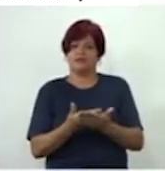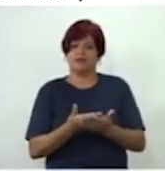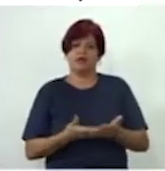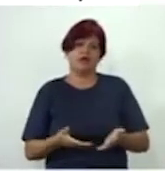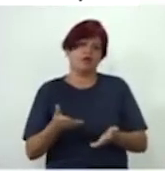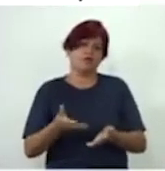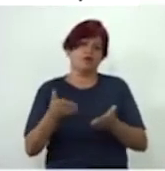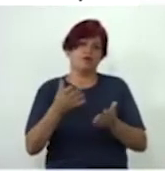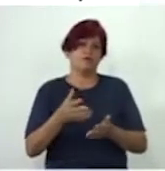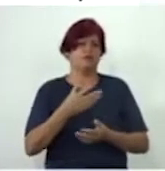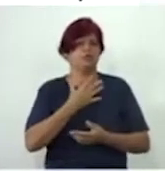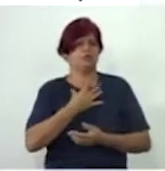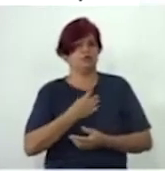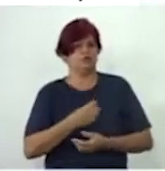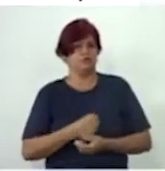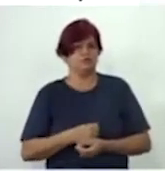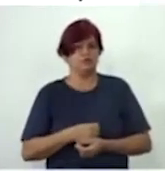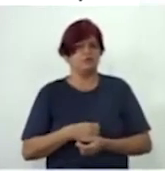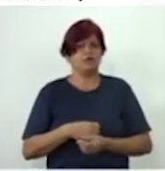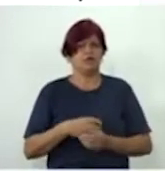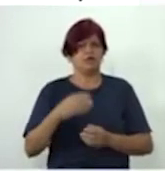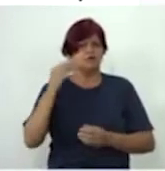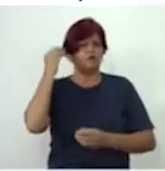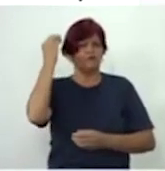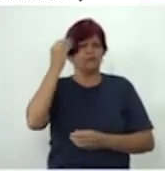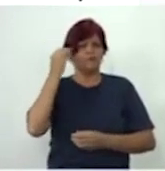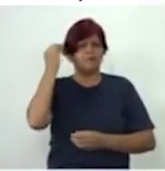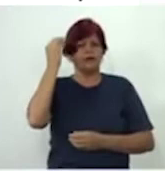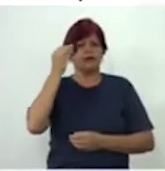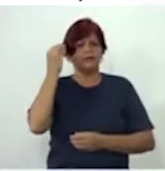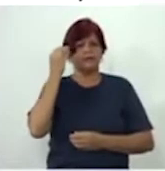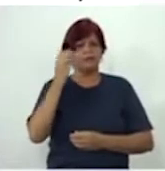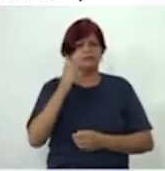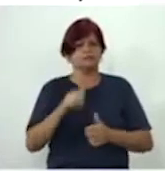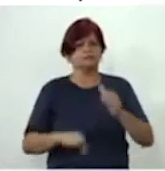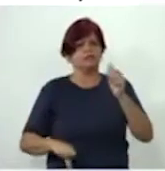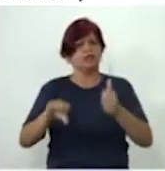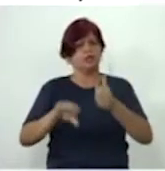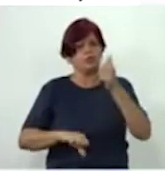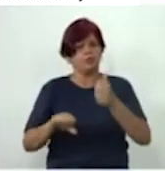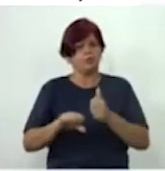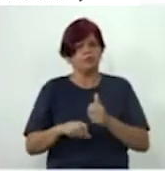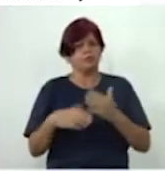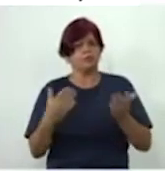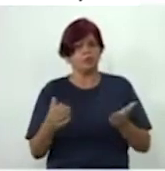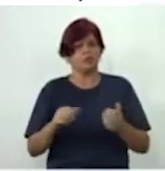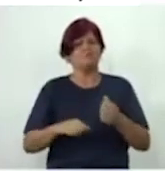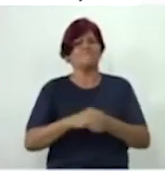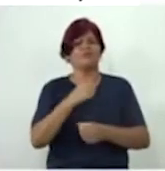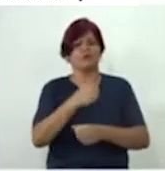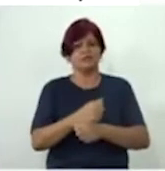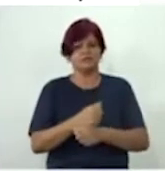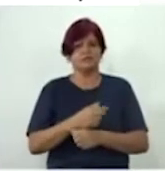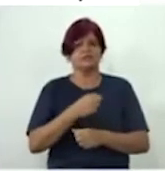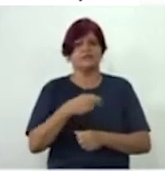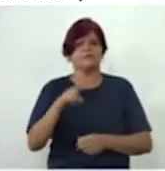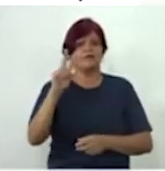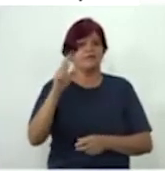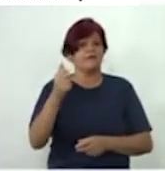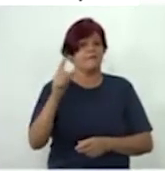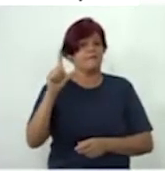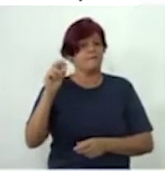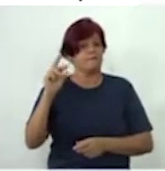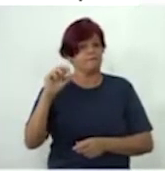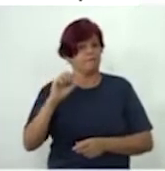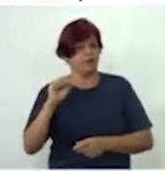sus sentimientos, forma de pensar y comportamiento acorde con el sistema de valores e ideales